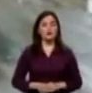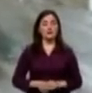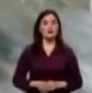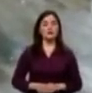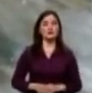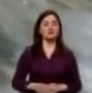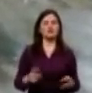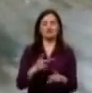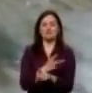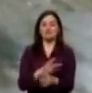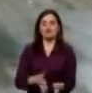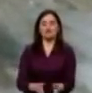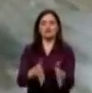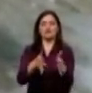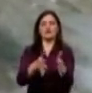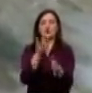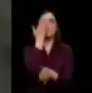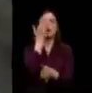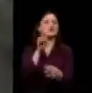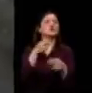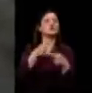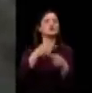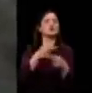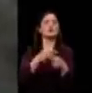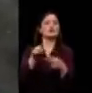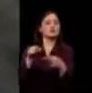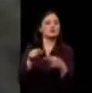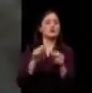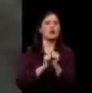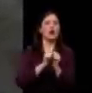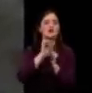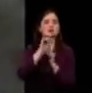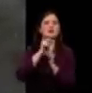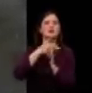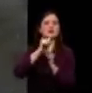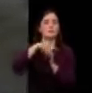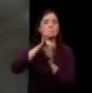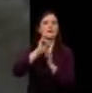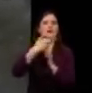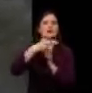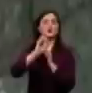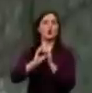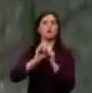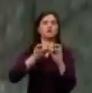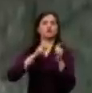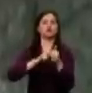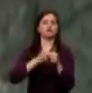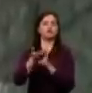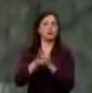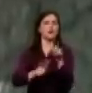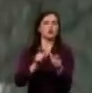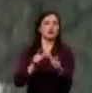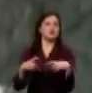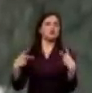Las pésimas condiciones de la calle Eugenio Espejo, ubicada en el sector de Inchapicho, también se han convertido en un problema para